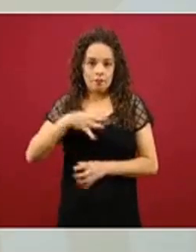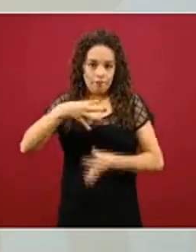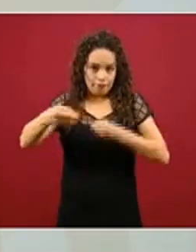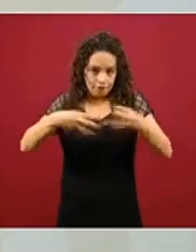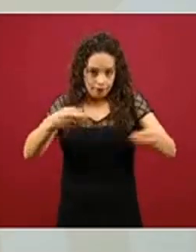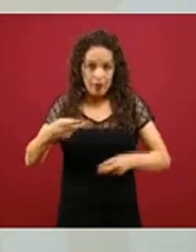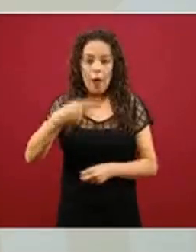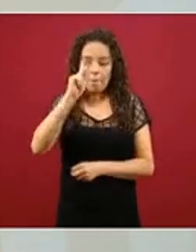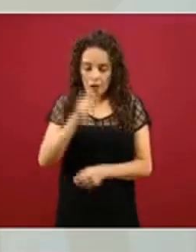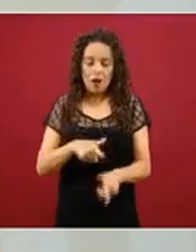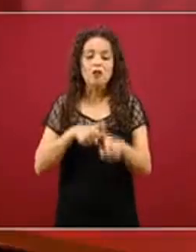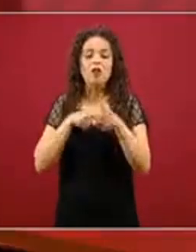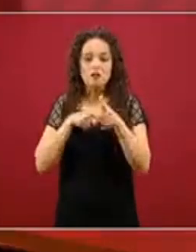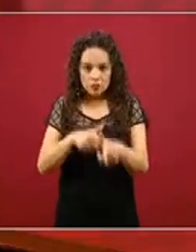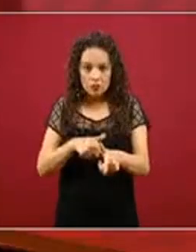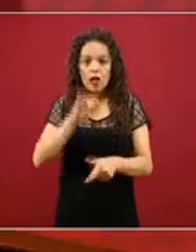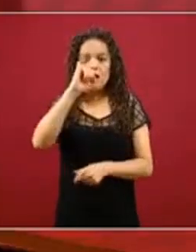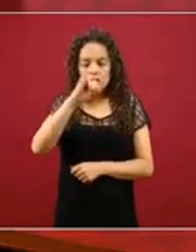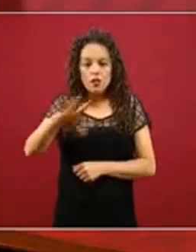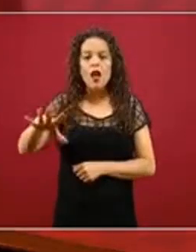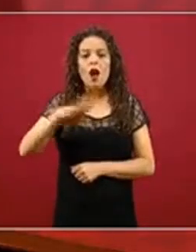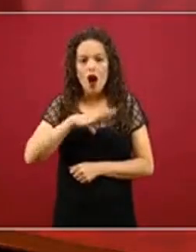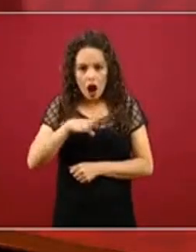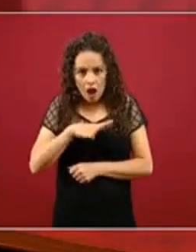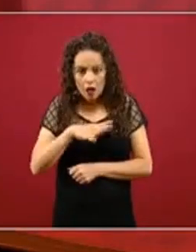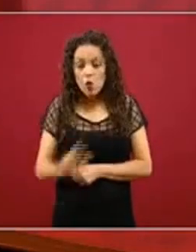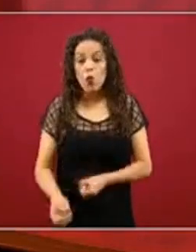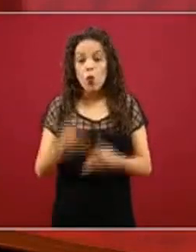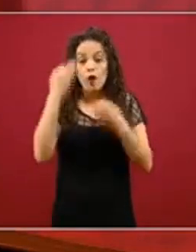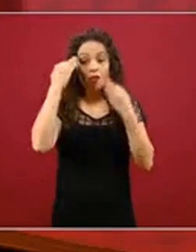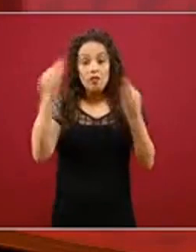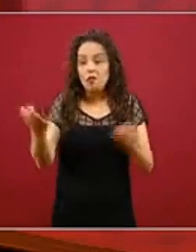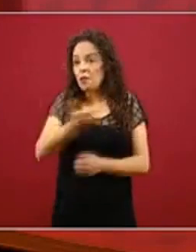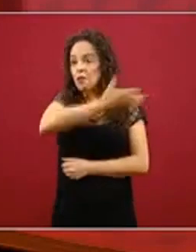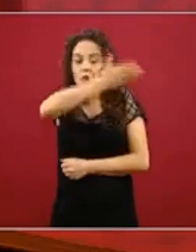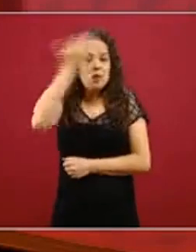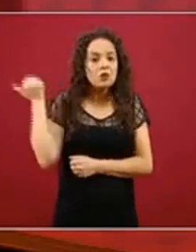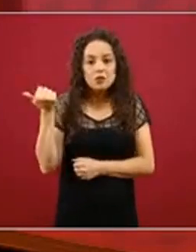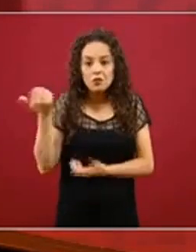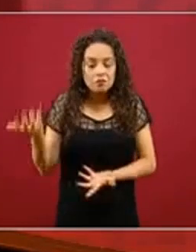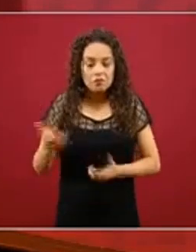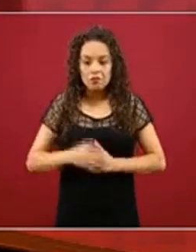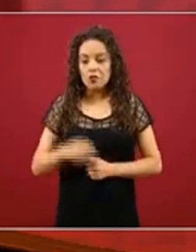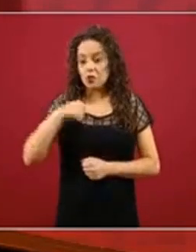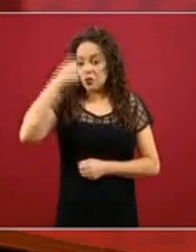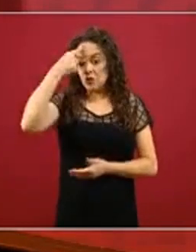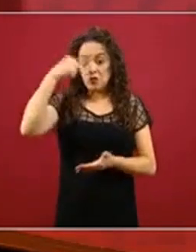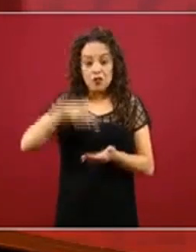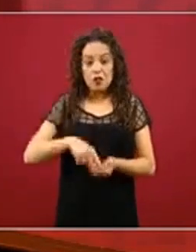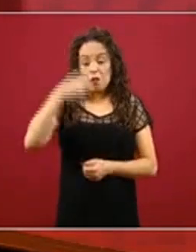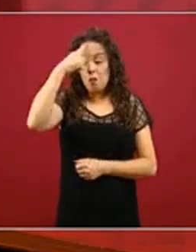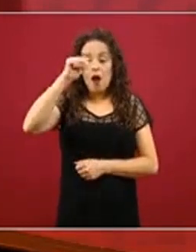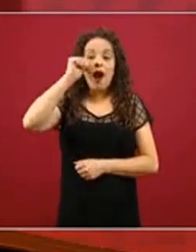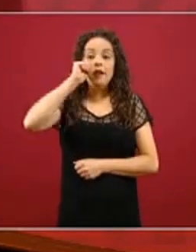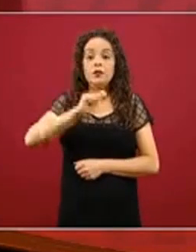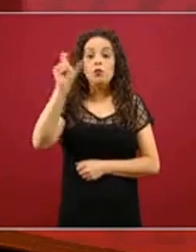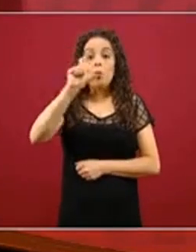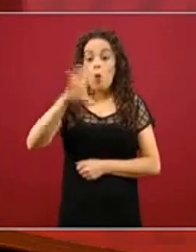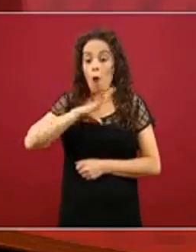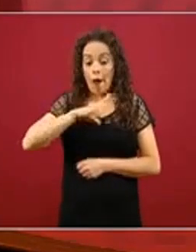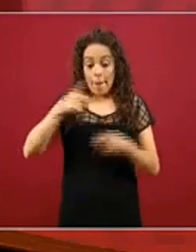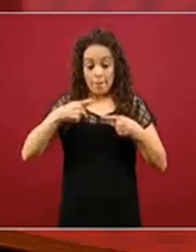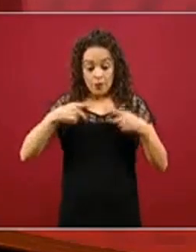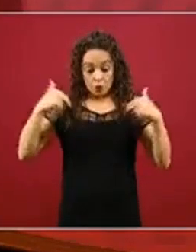epidemias por un tiempo no definible. Yo creo que por el resto de la existencia de la humanidad